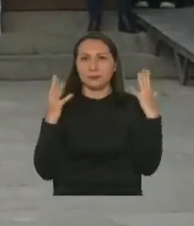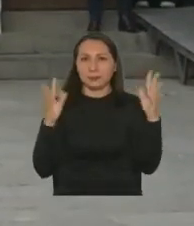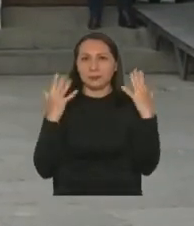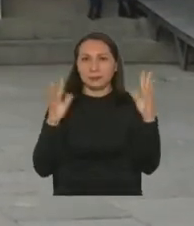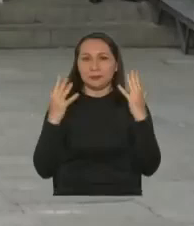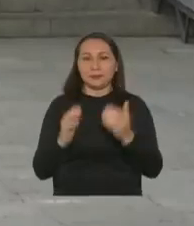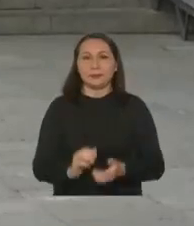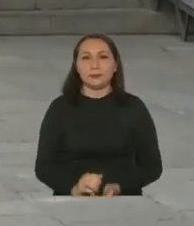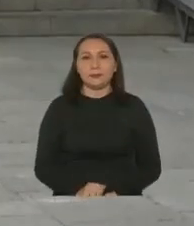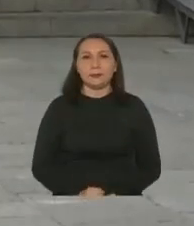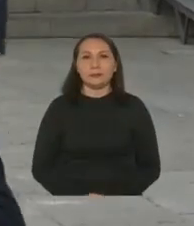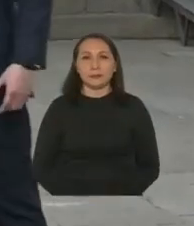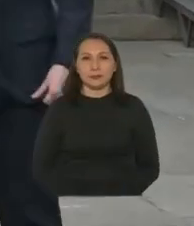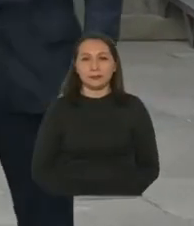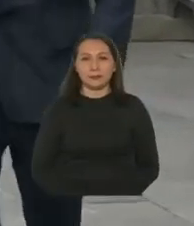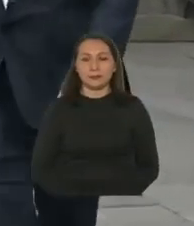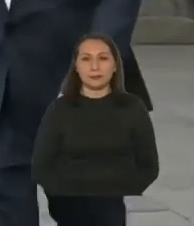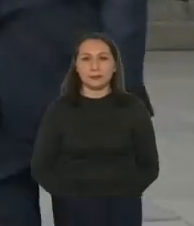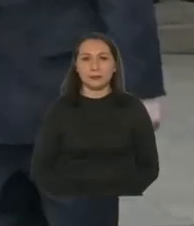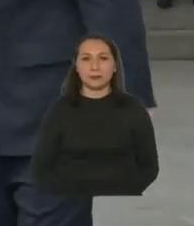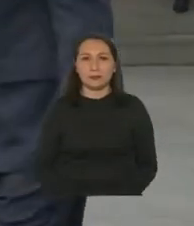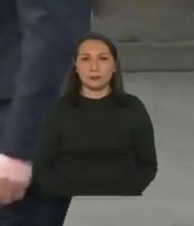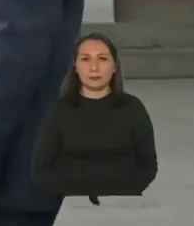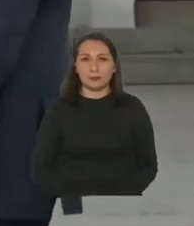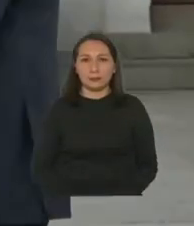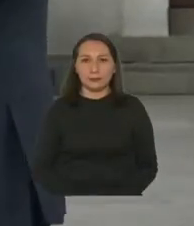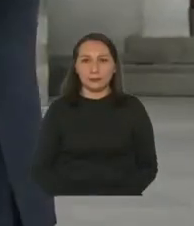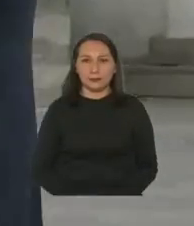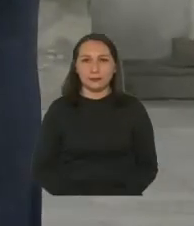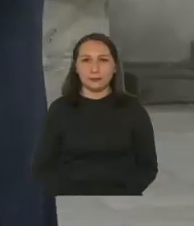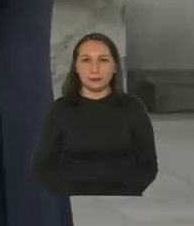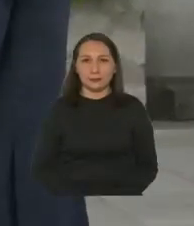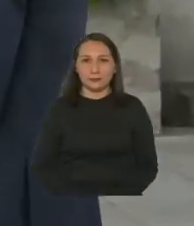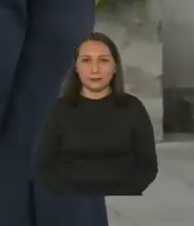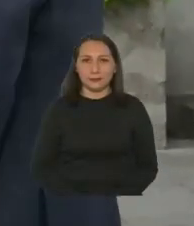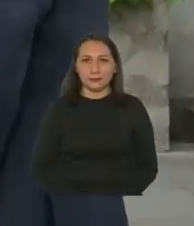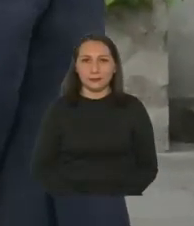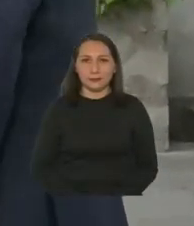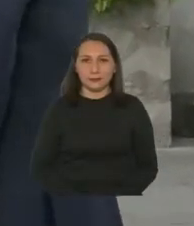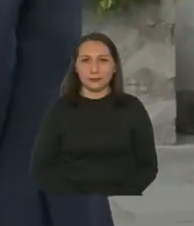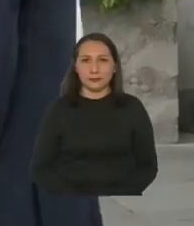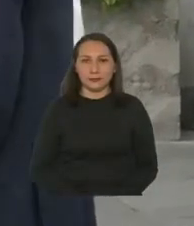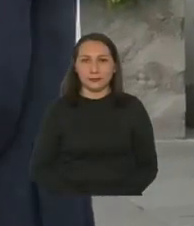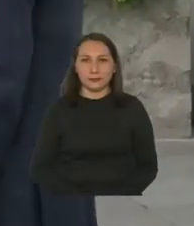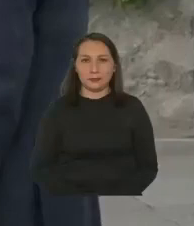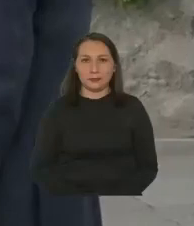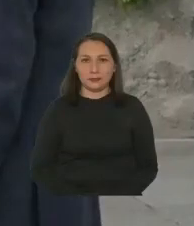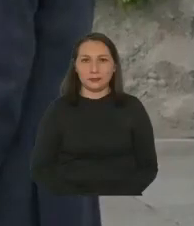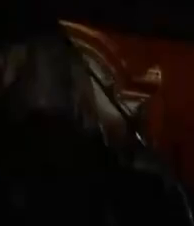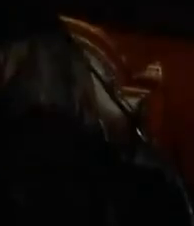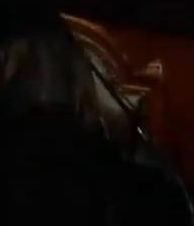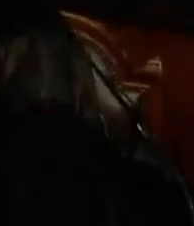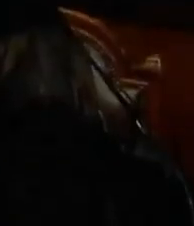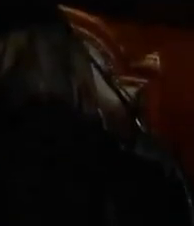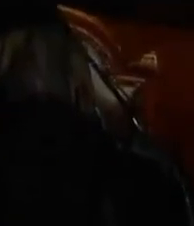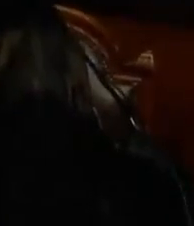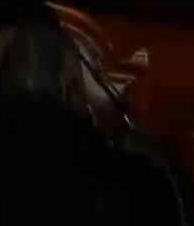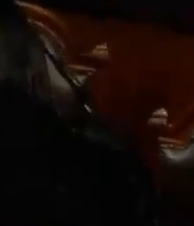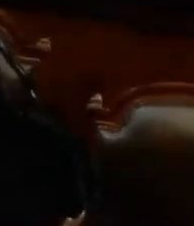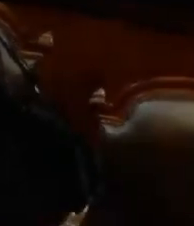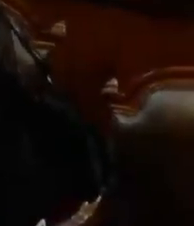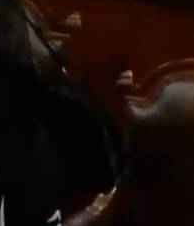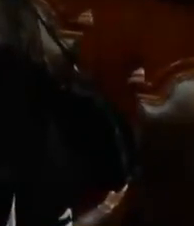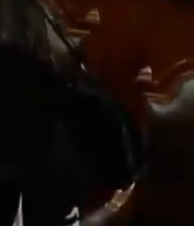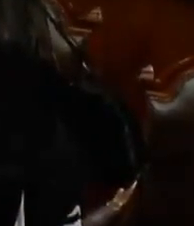legislativa del gobierno, y es en esa línea que en los últimos días habían comenzado a surgir ciertas dudas, ciertas preguntas respecto a la labor de